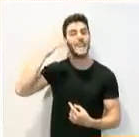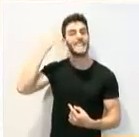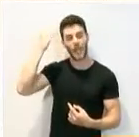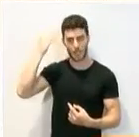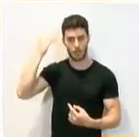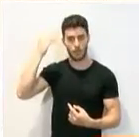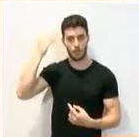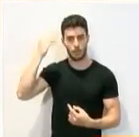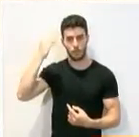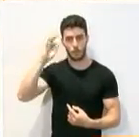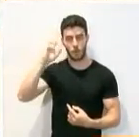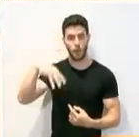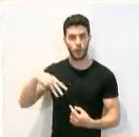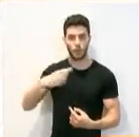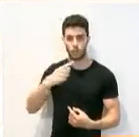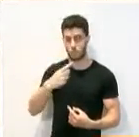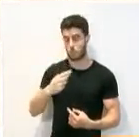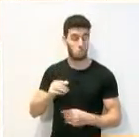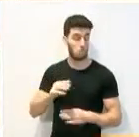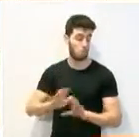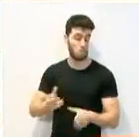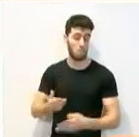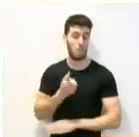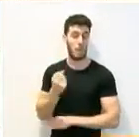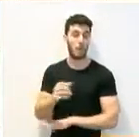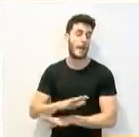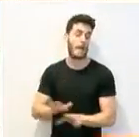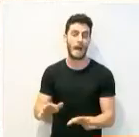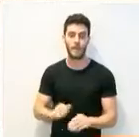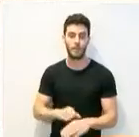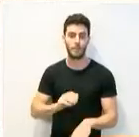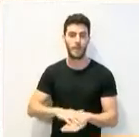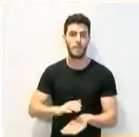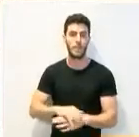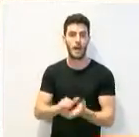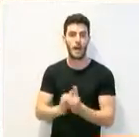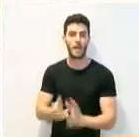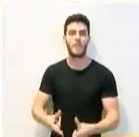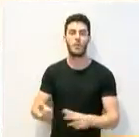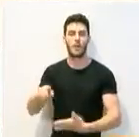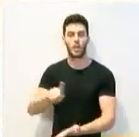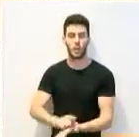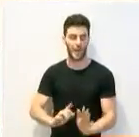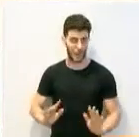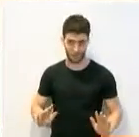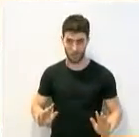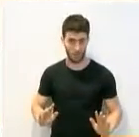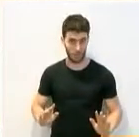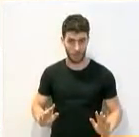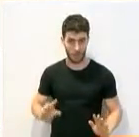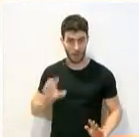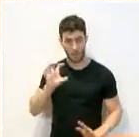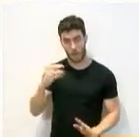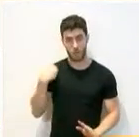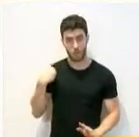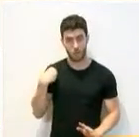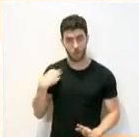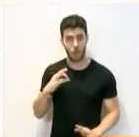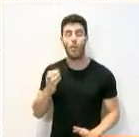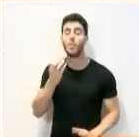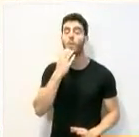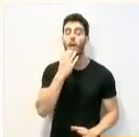de la OTAN ha habido para restaurar la democracia en aquel país. O, como